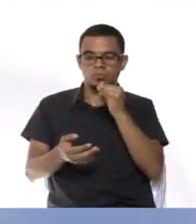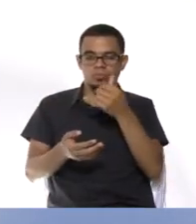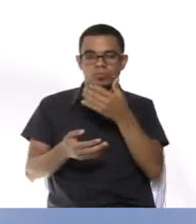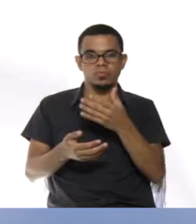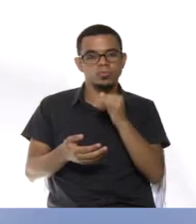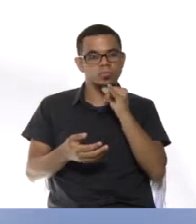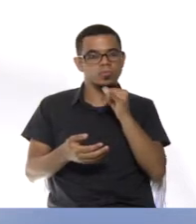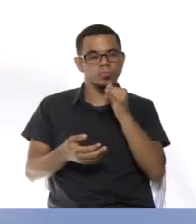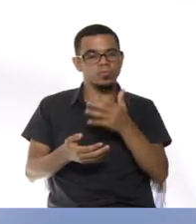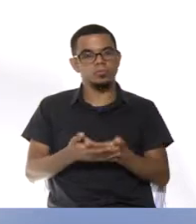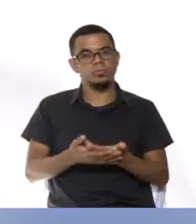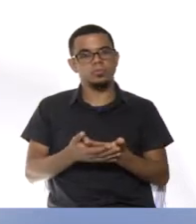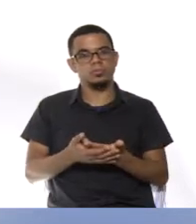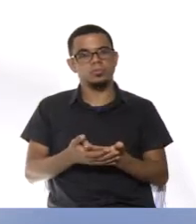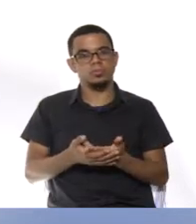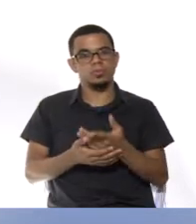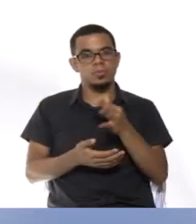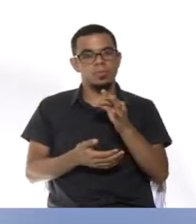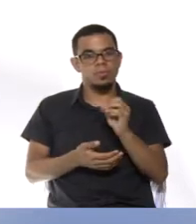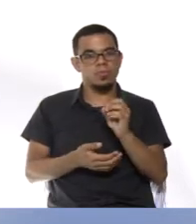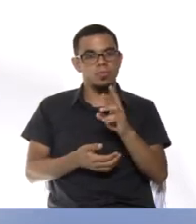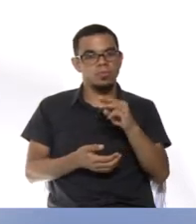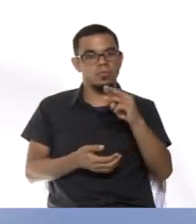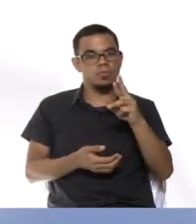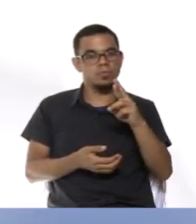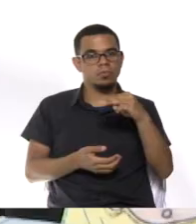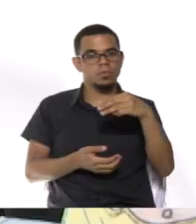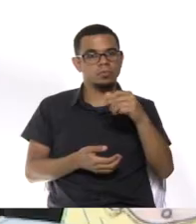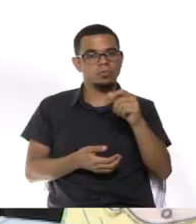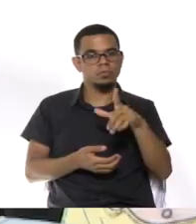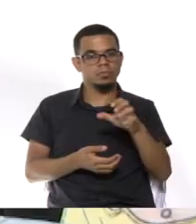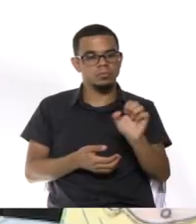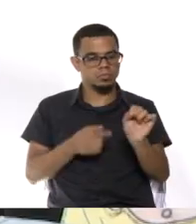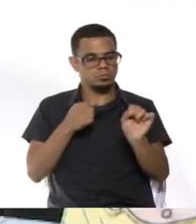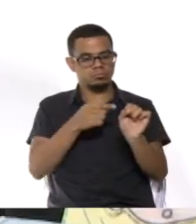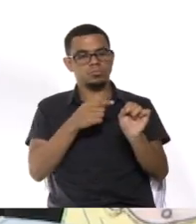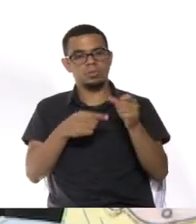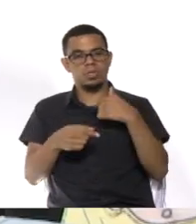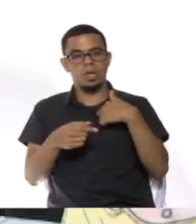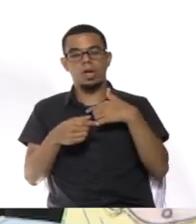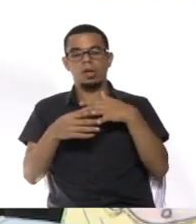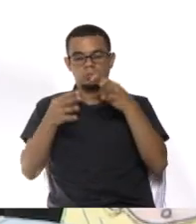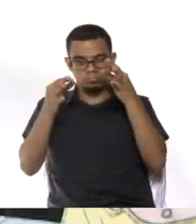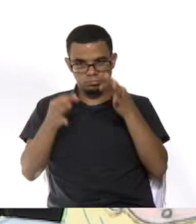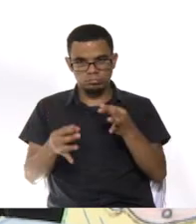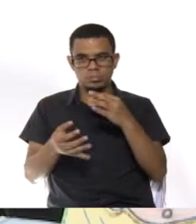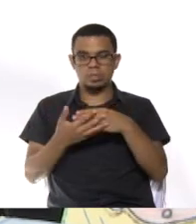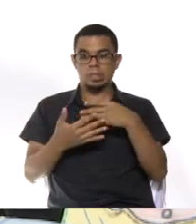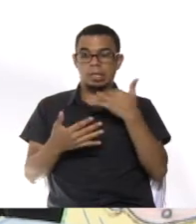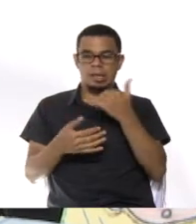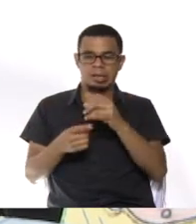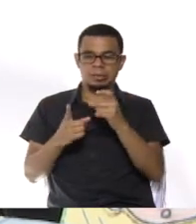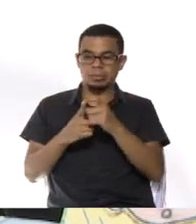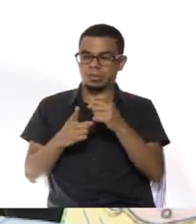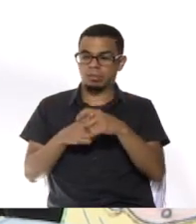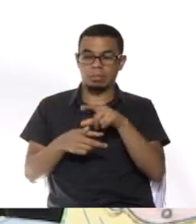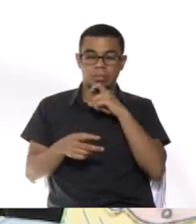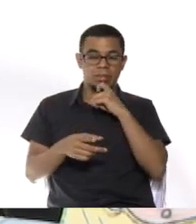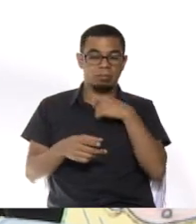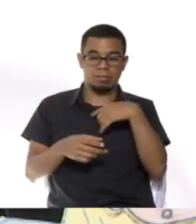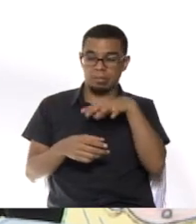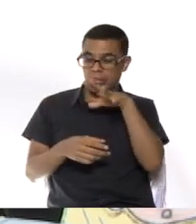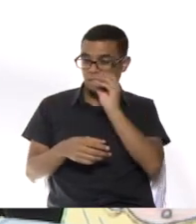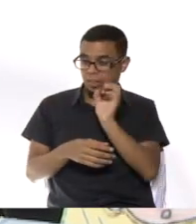son formales, como la palabra lo dice, son formales. Hay palabras complejas a veces que uno tiene que buscar en el diccionario qué